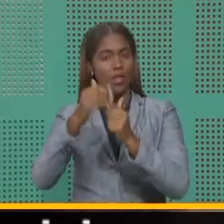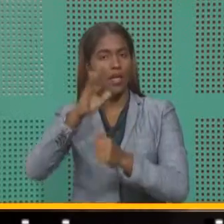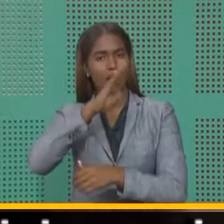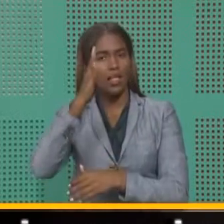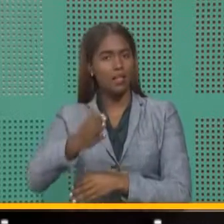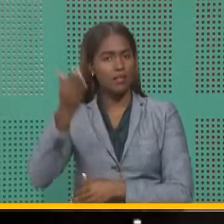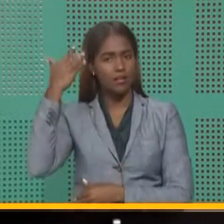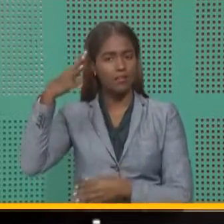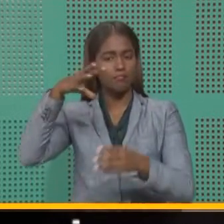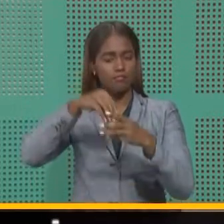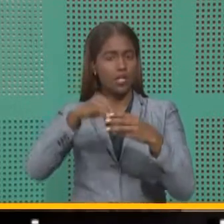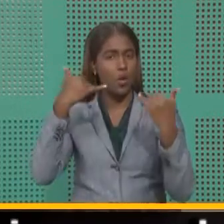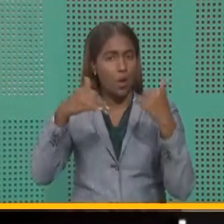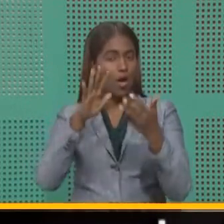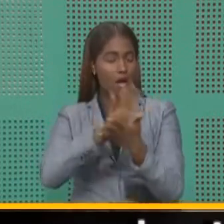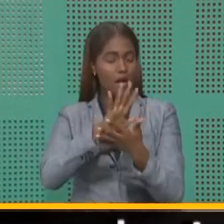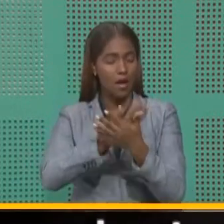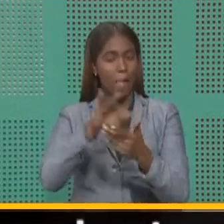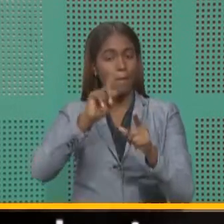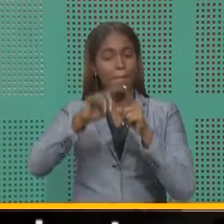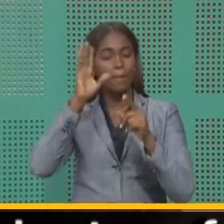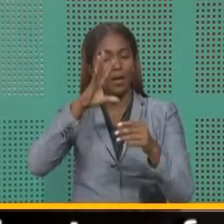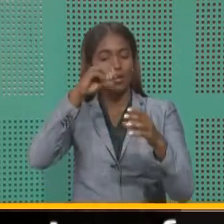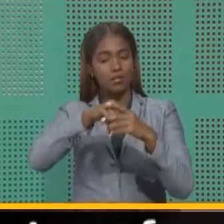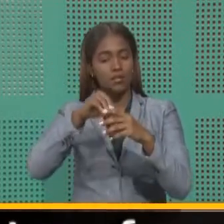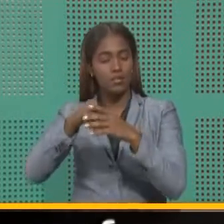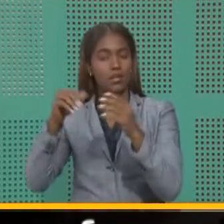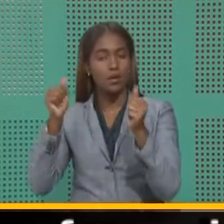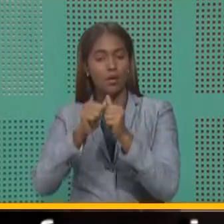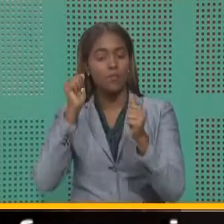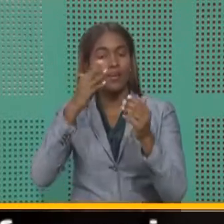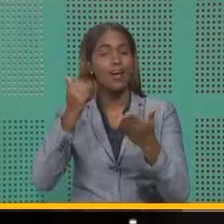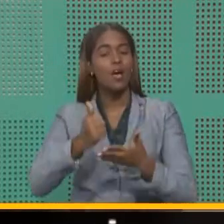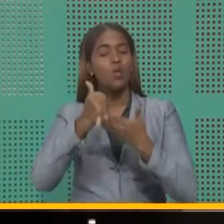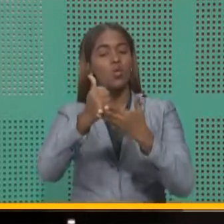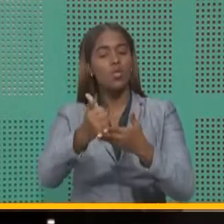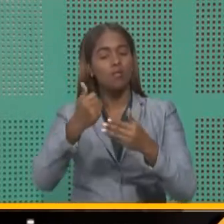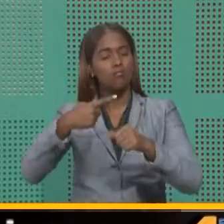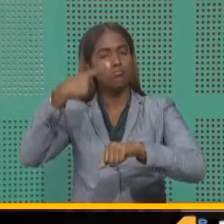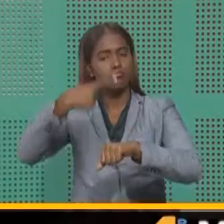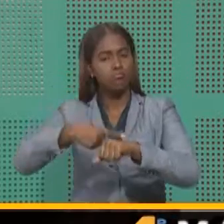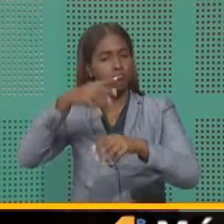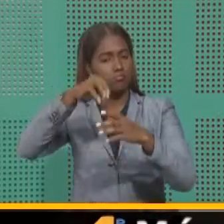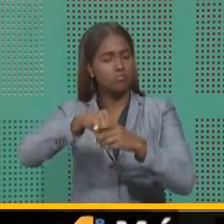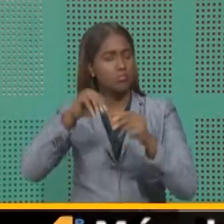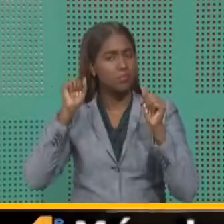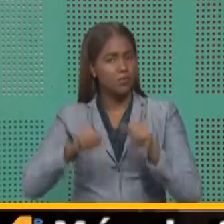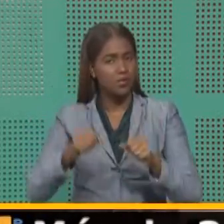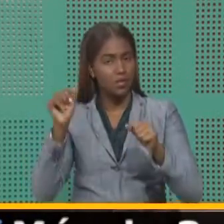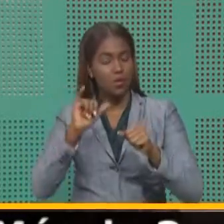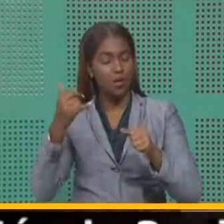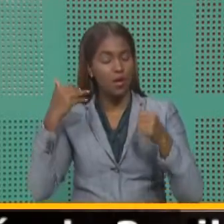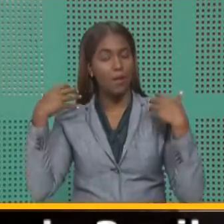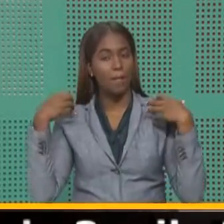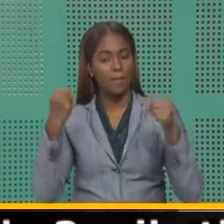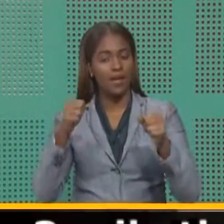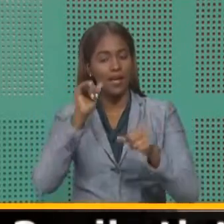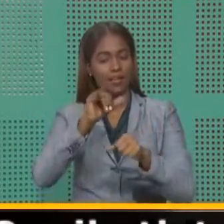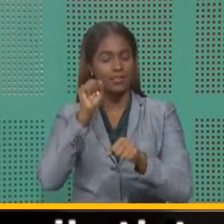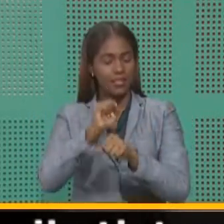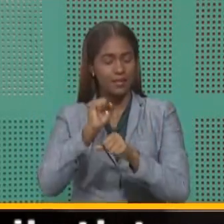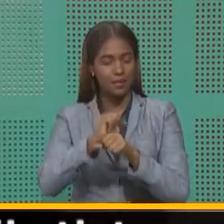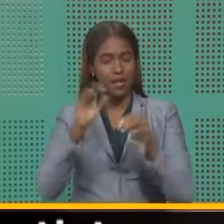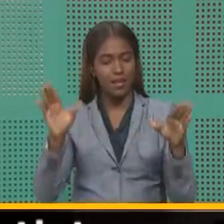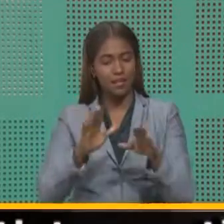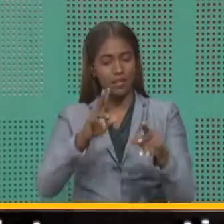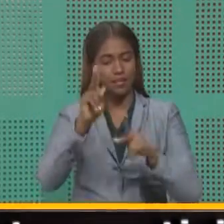dólares pero que se están incluyendo como forma de promover esas disciplinas y de ese trabajo que están